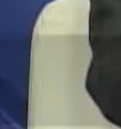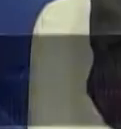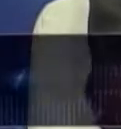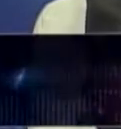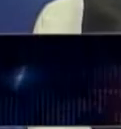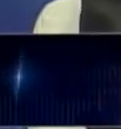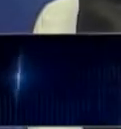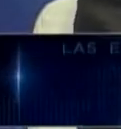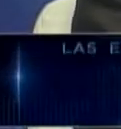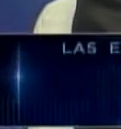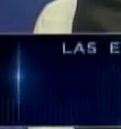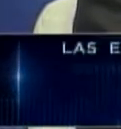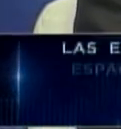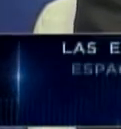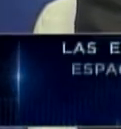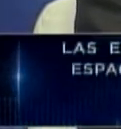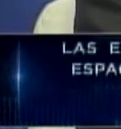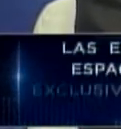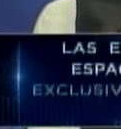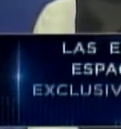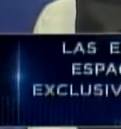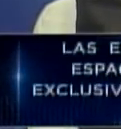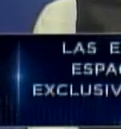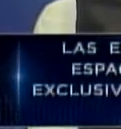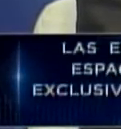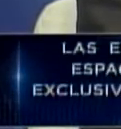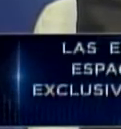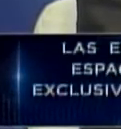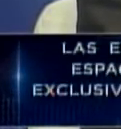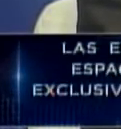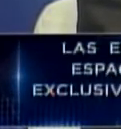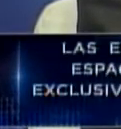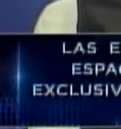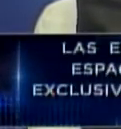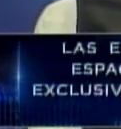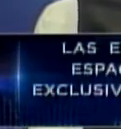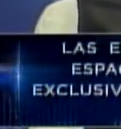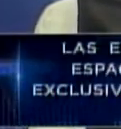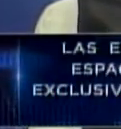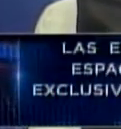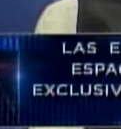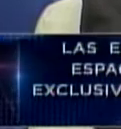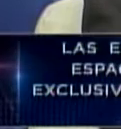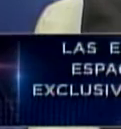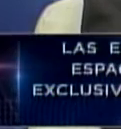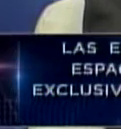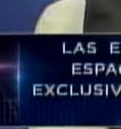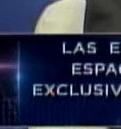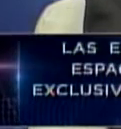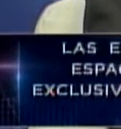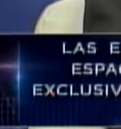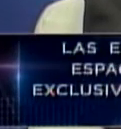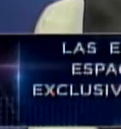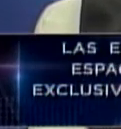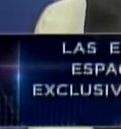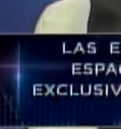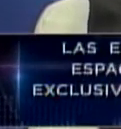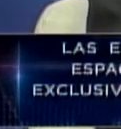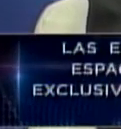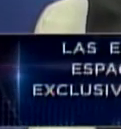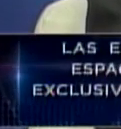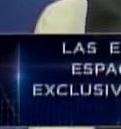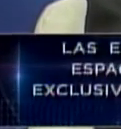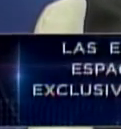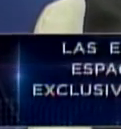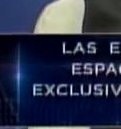Quisiera comenzar con lo que se decidió ayer en el Consejo Administrativo de la Legislatura, en el CAL, a propósito de la posibilidad de un